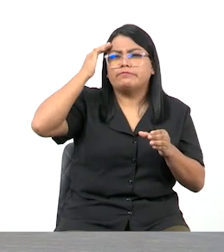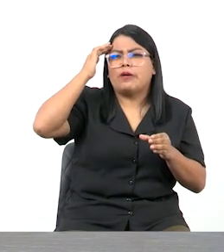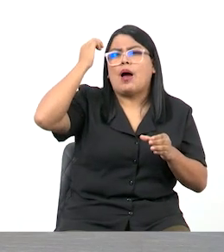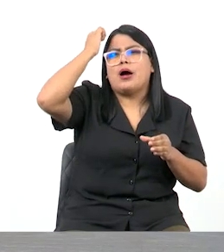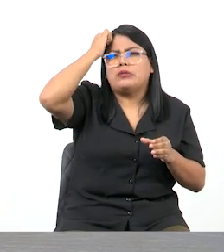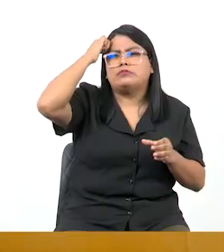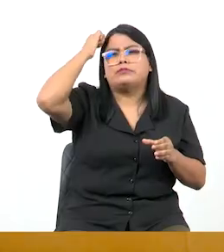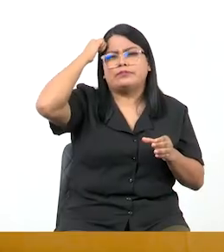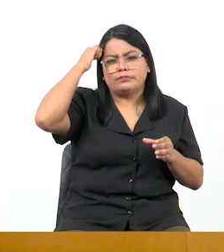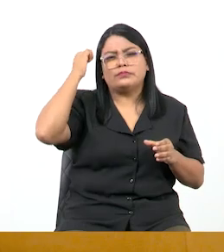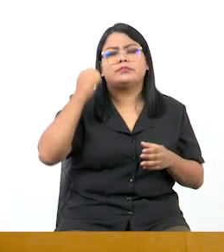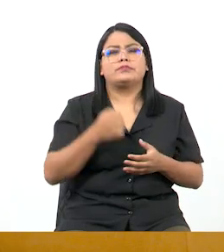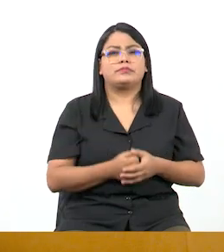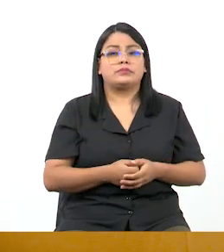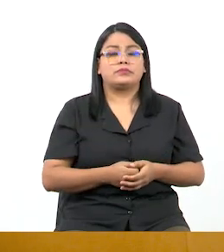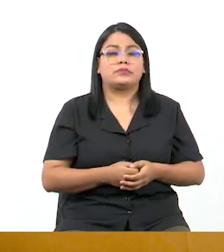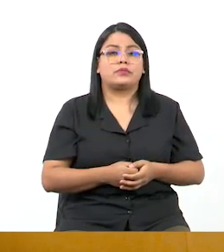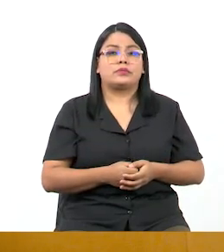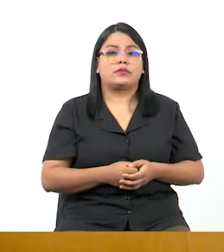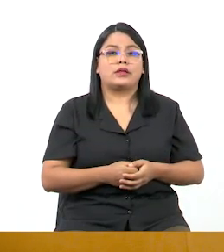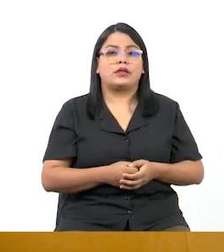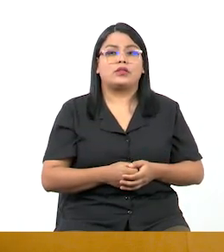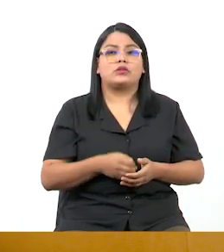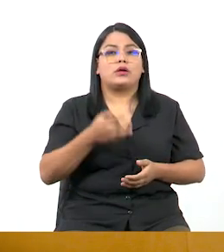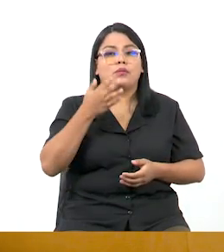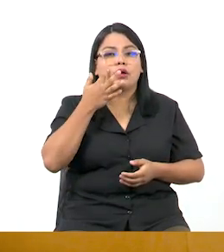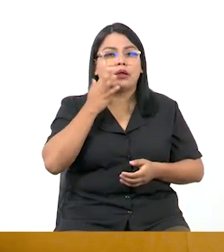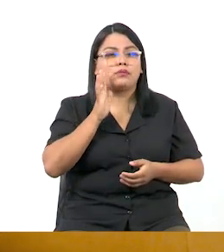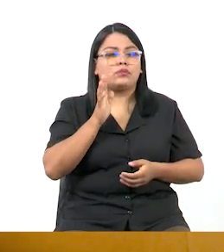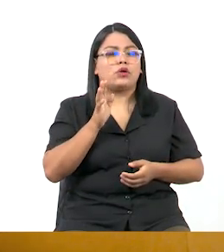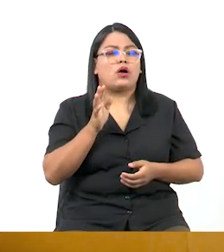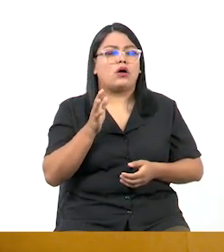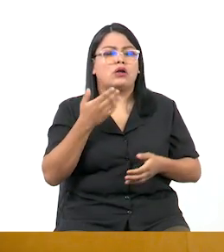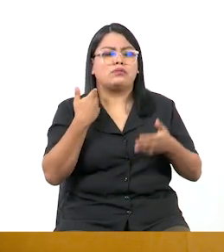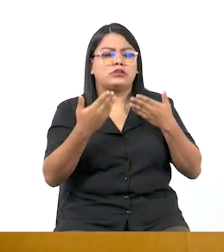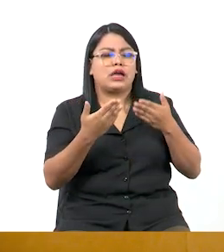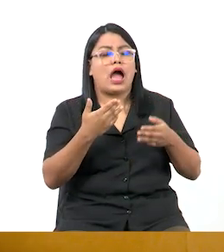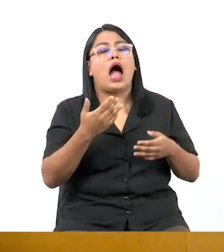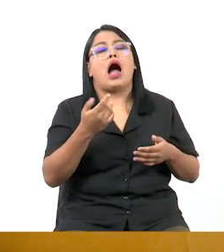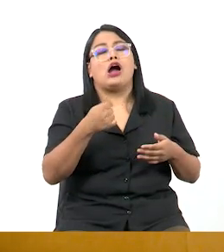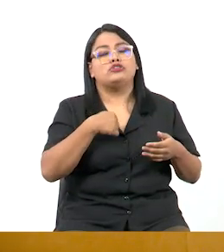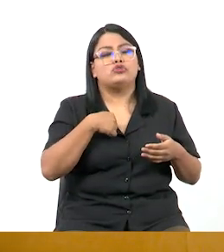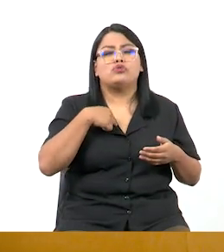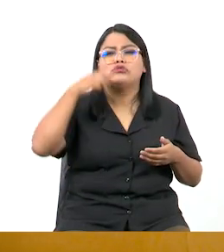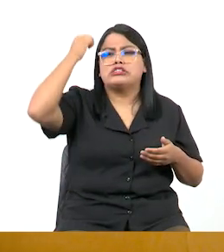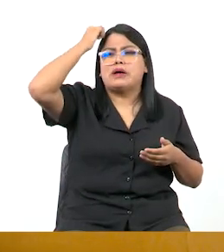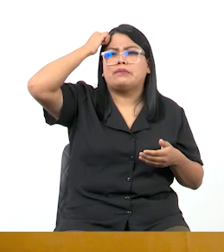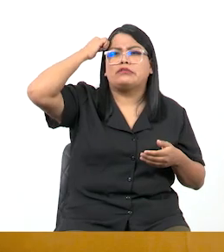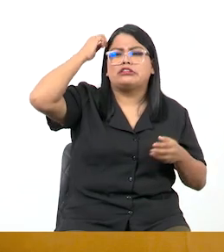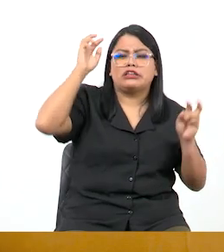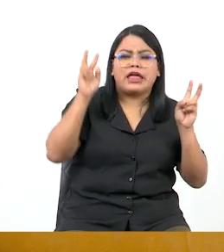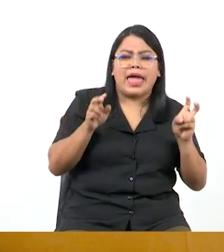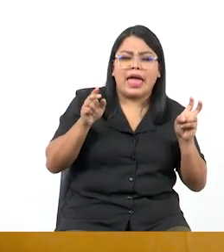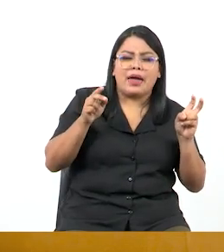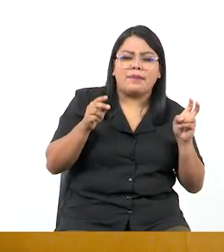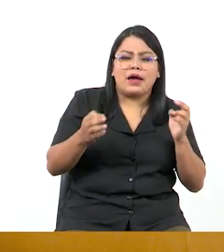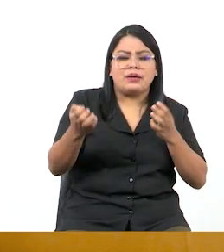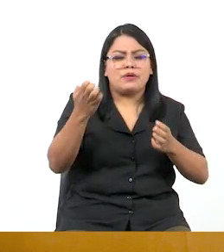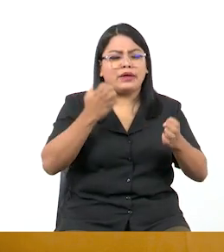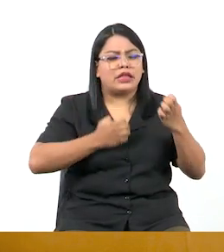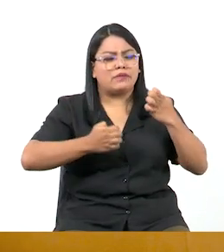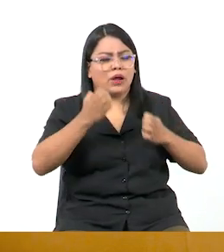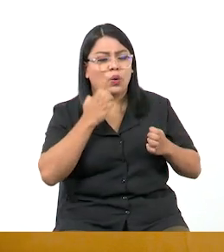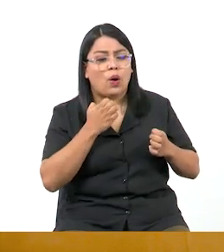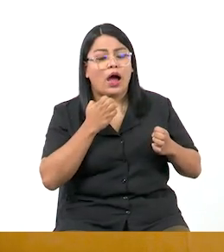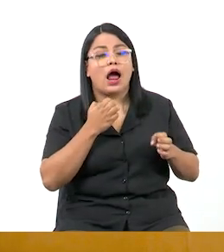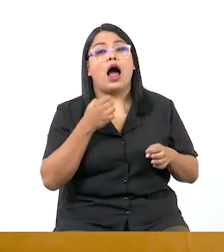a aprender? Y a esta gran pregunta del estudiantado puede encontrar, bueno, yo voy a aprender esto y esto me va a ser evaluado